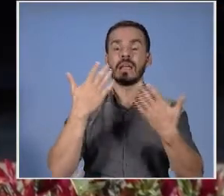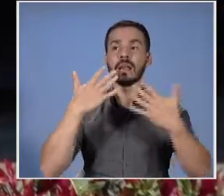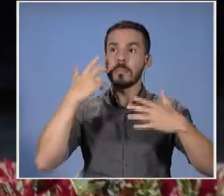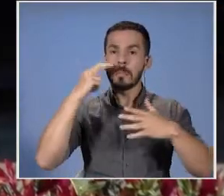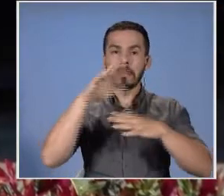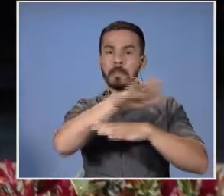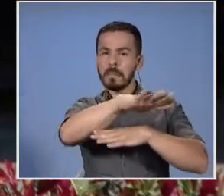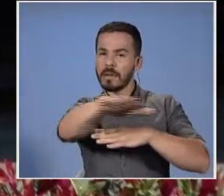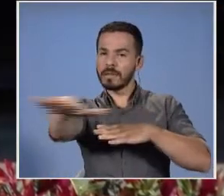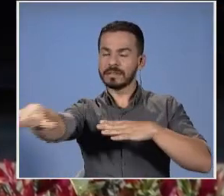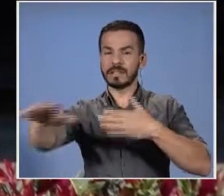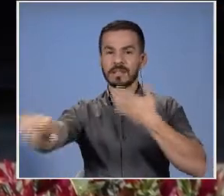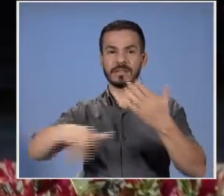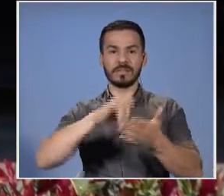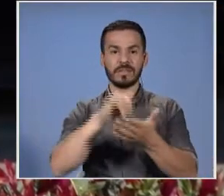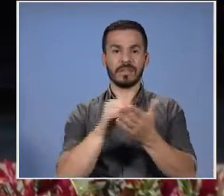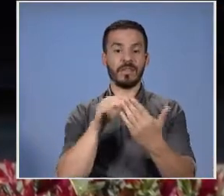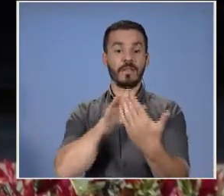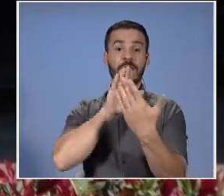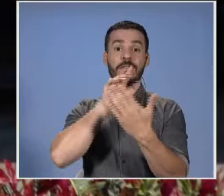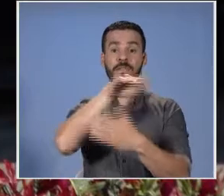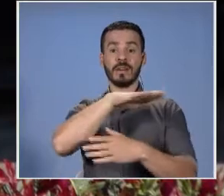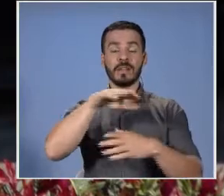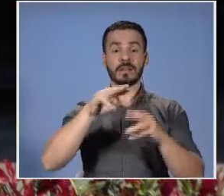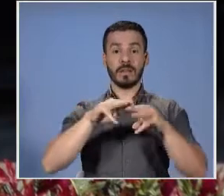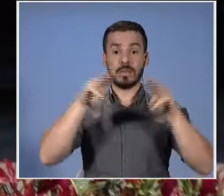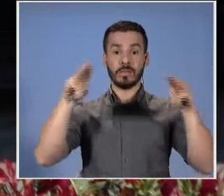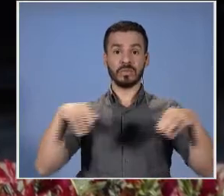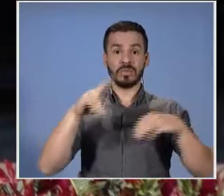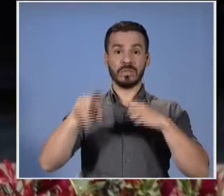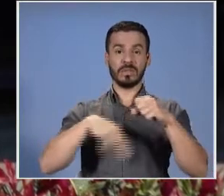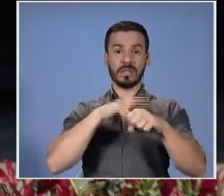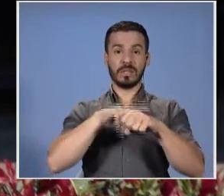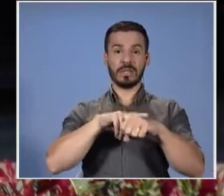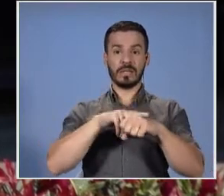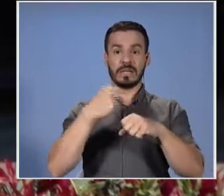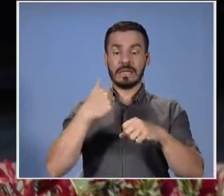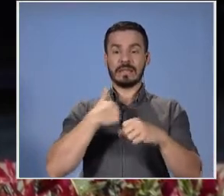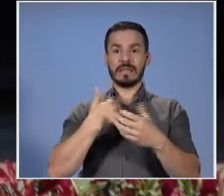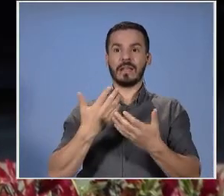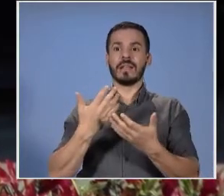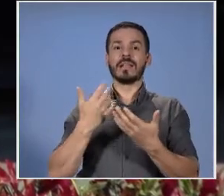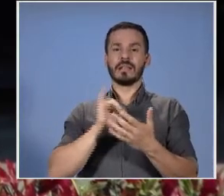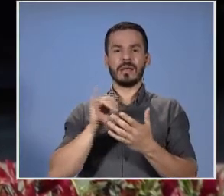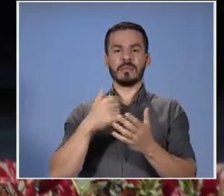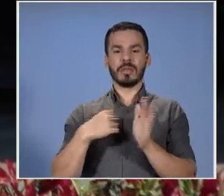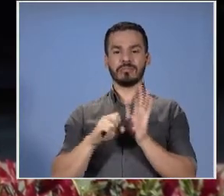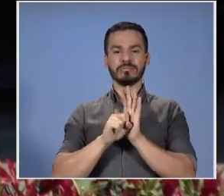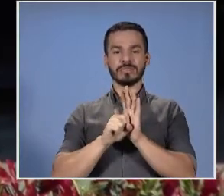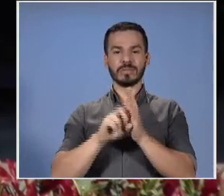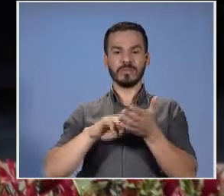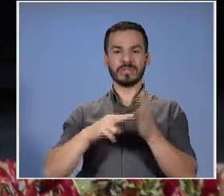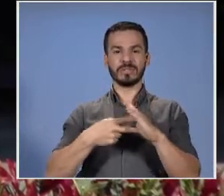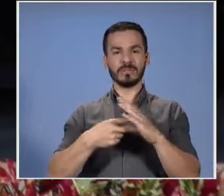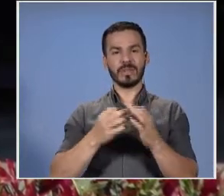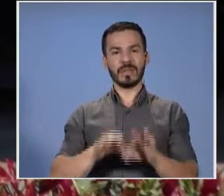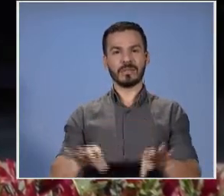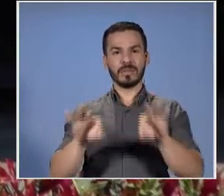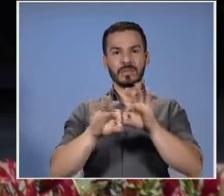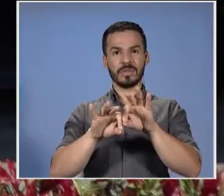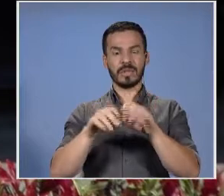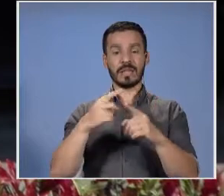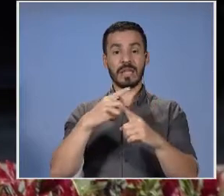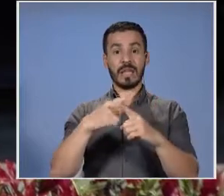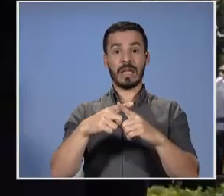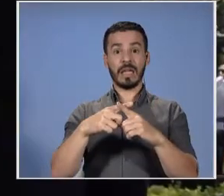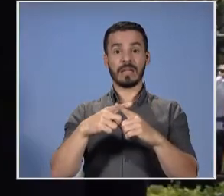y en este caso frente al Museo Nacional, que tiene todo este gran carga simbólica de lo que estamos hablando, de los simbolismos políticos, que es donde el expresidente